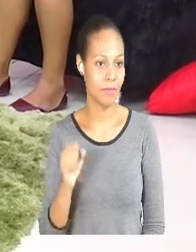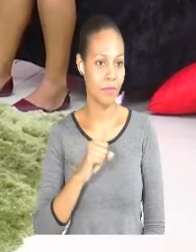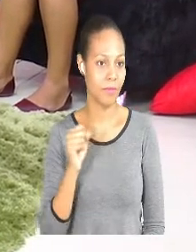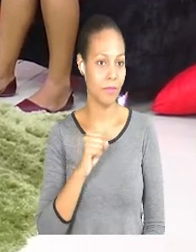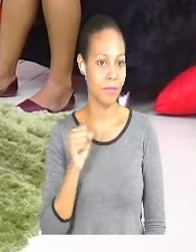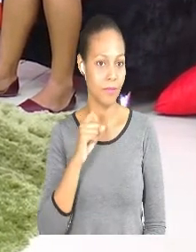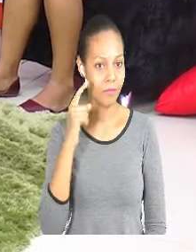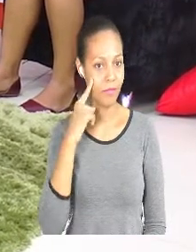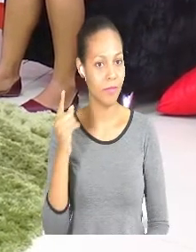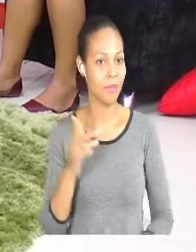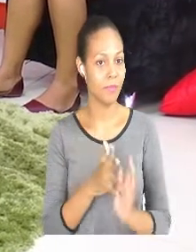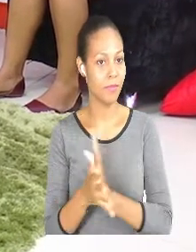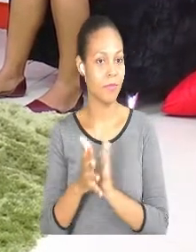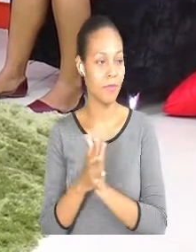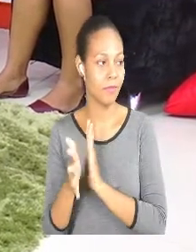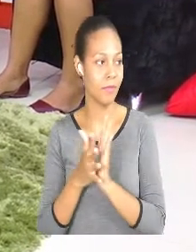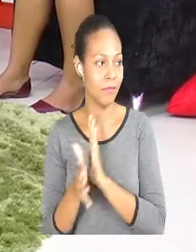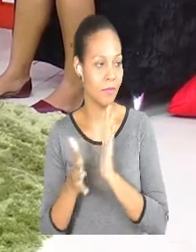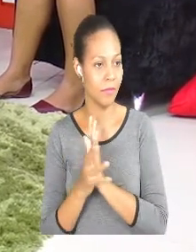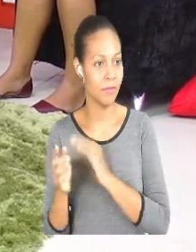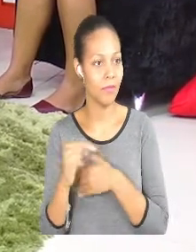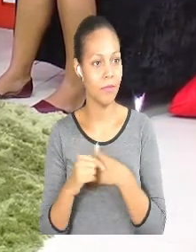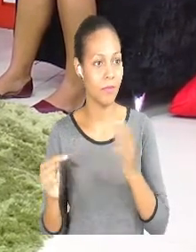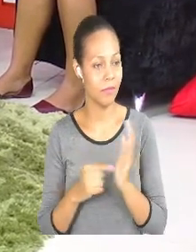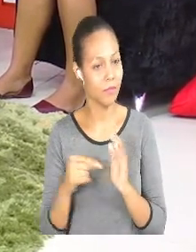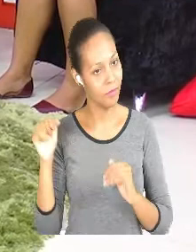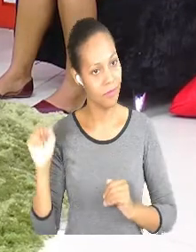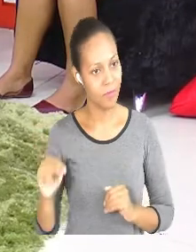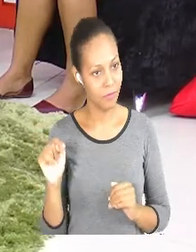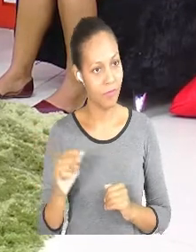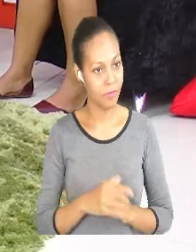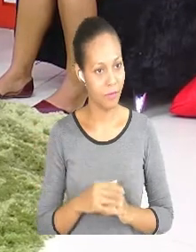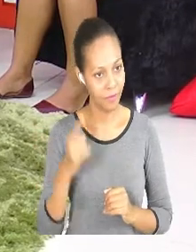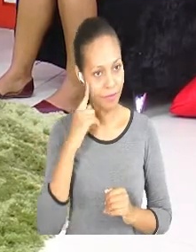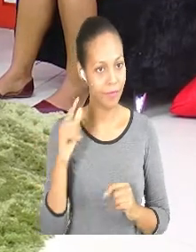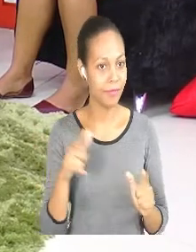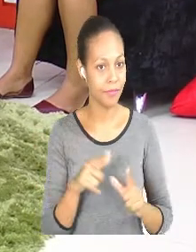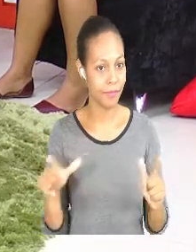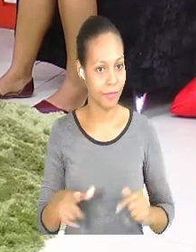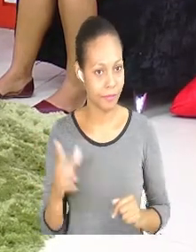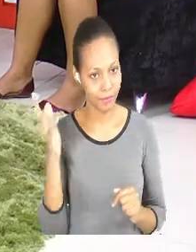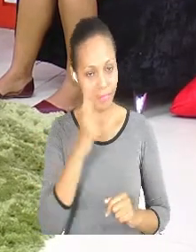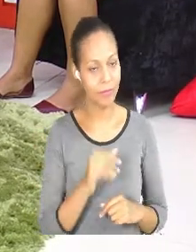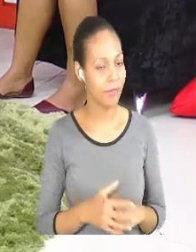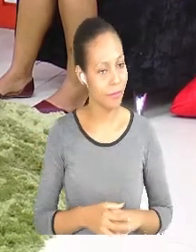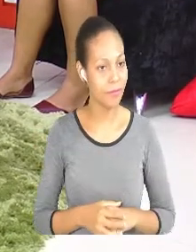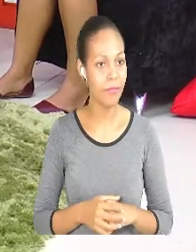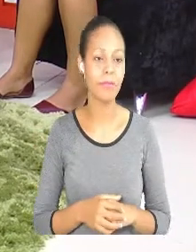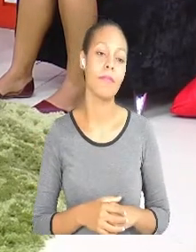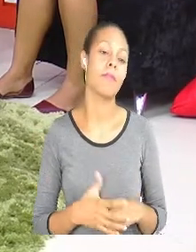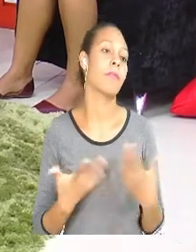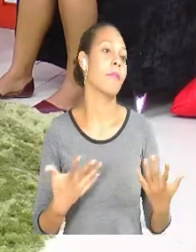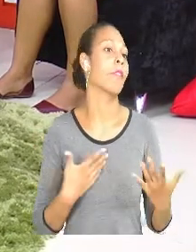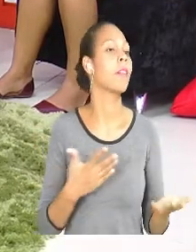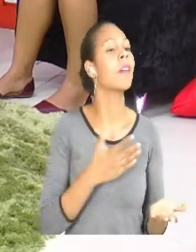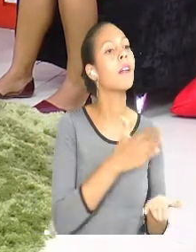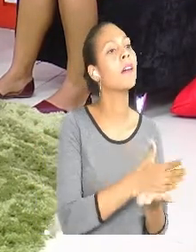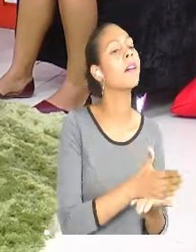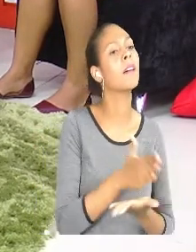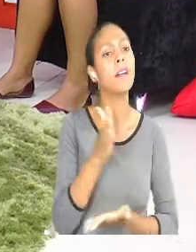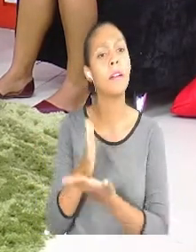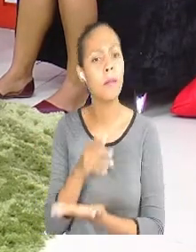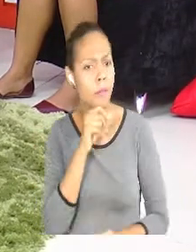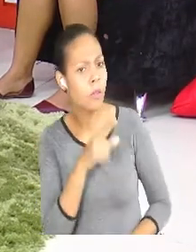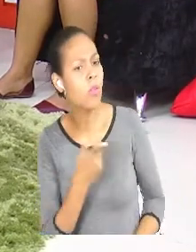hemos hablado acerca de todo lo que podemos encontrar aquí en este espectacular lugar, pero no sabemos a dónde debemos dirigirnos. Ah, no, eso es acá nada